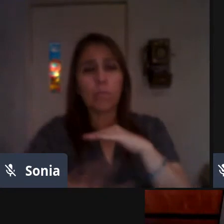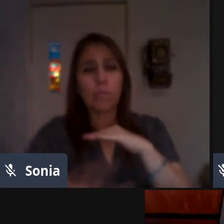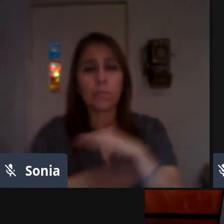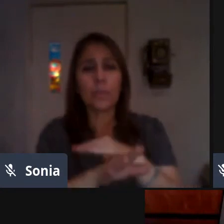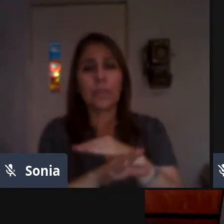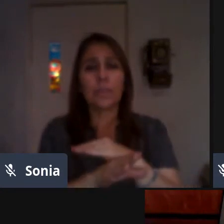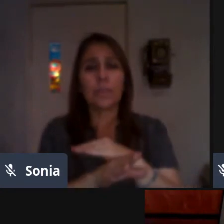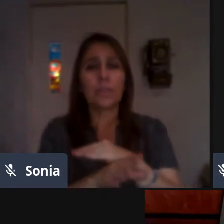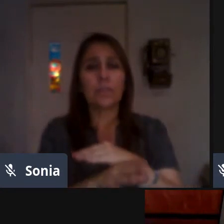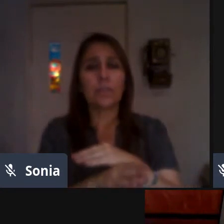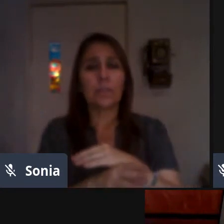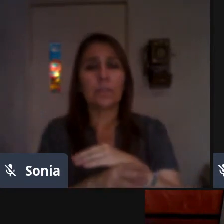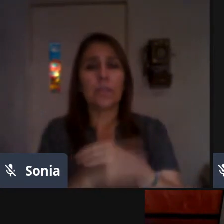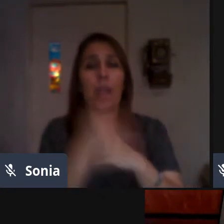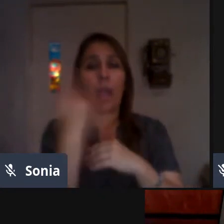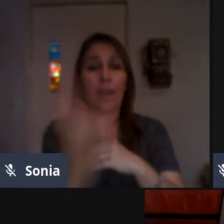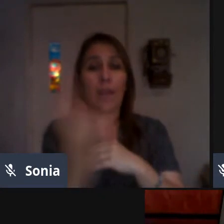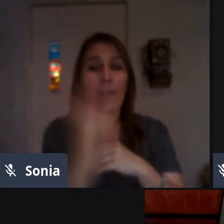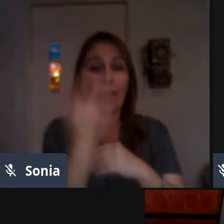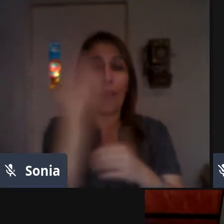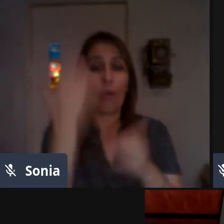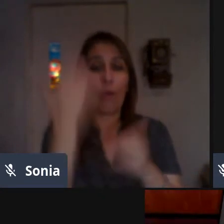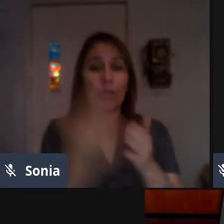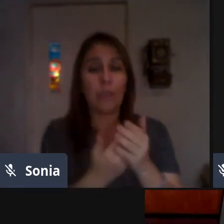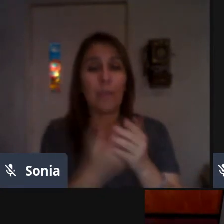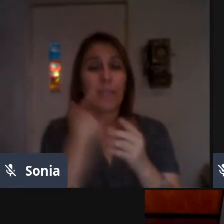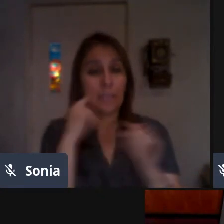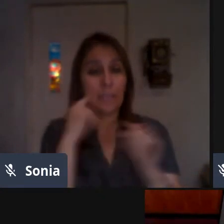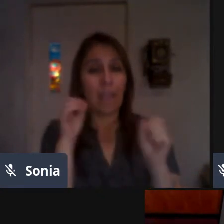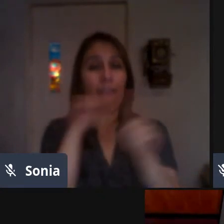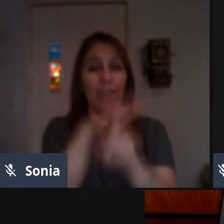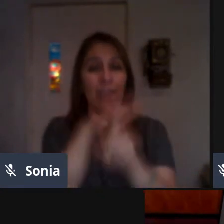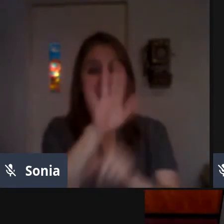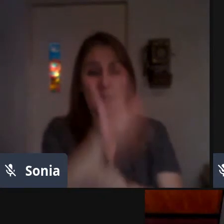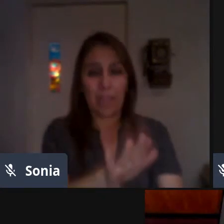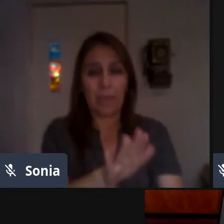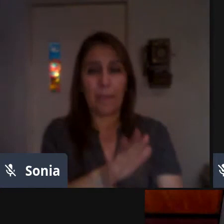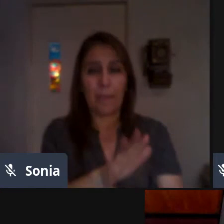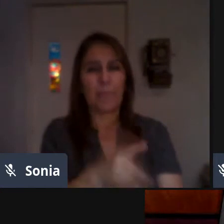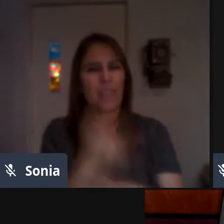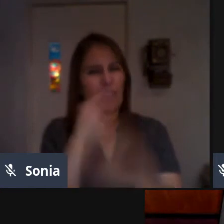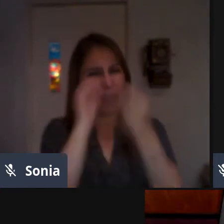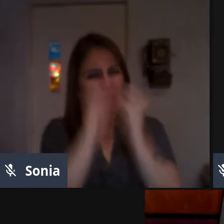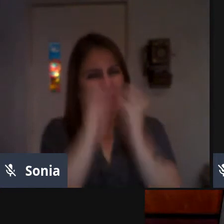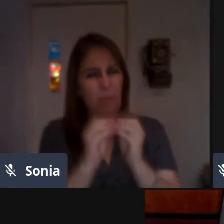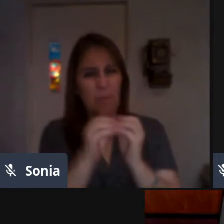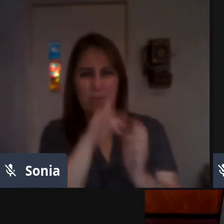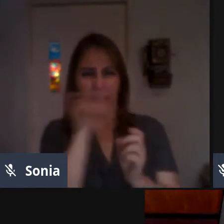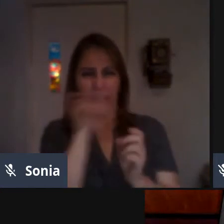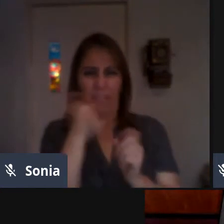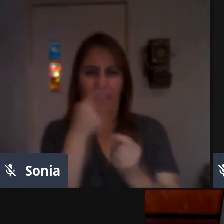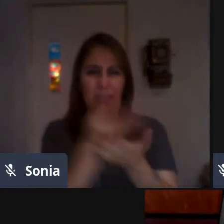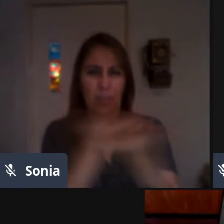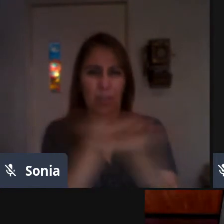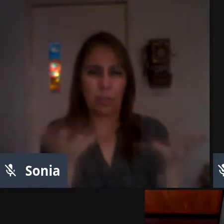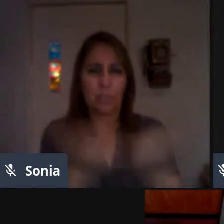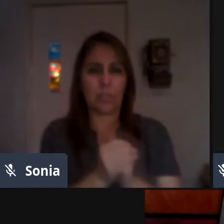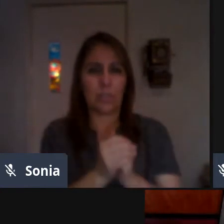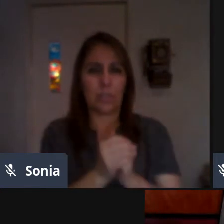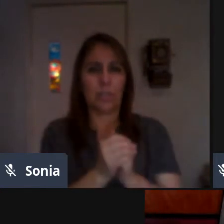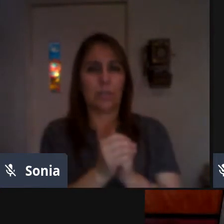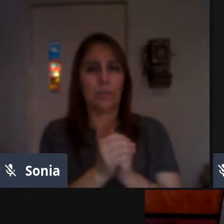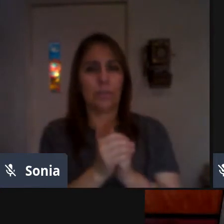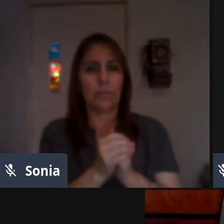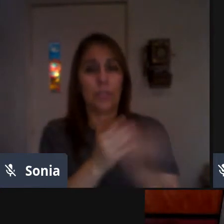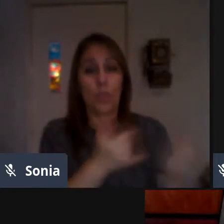ella al total es de esa manera y vi que hoy 27 hace